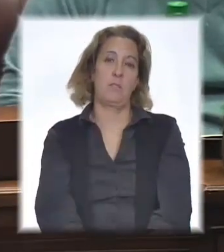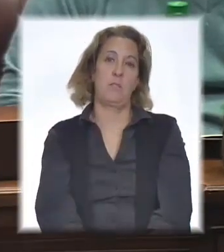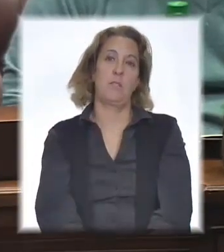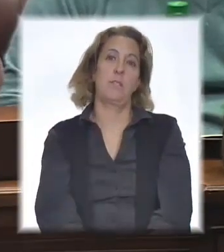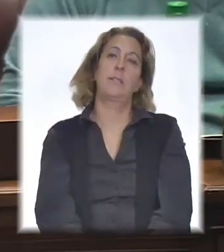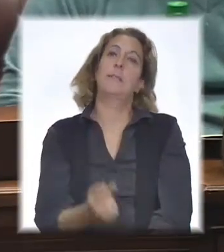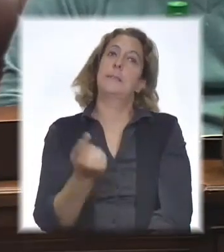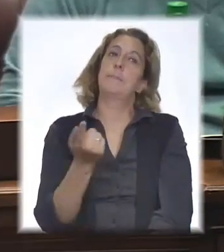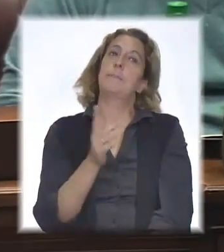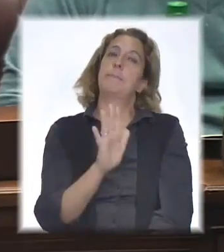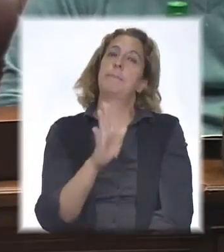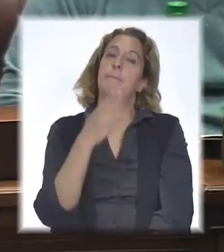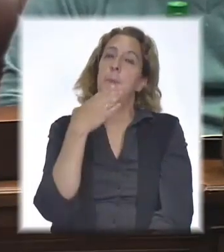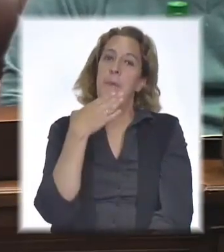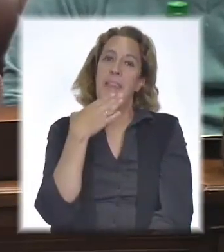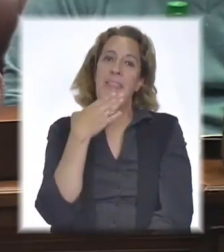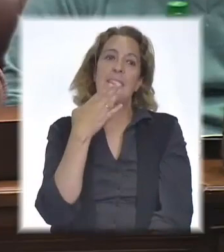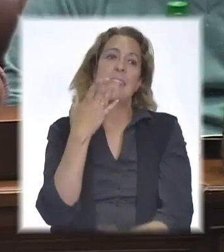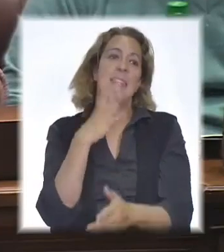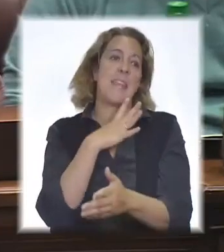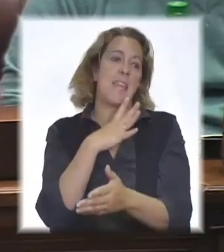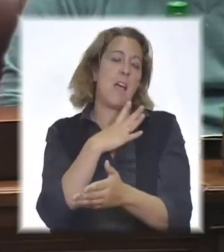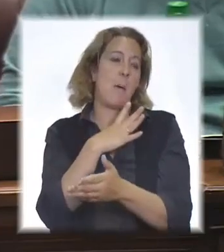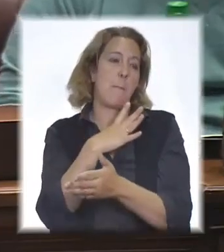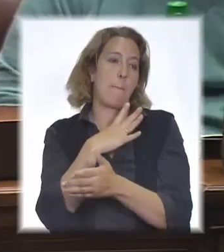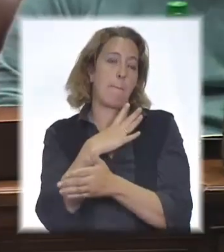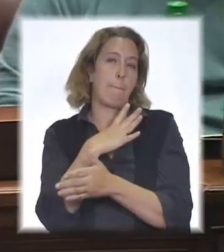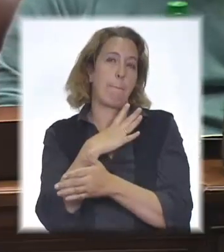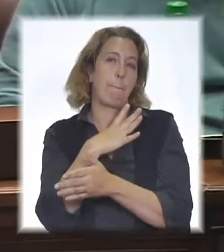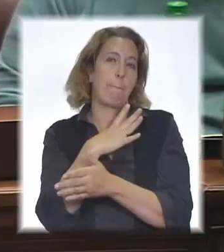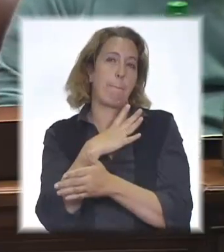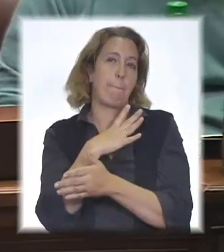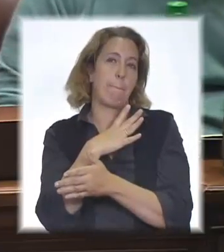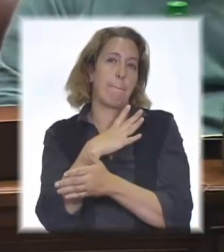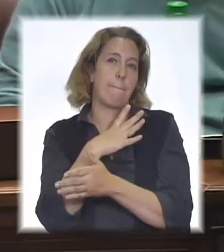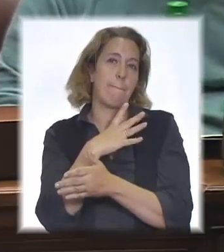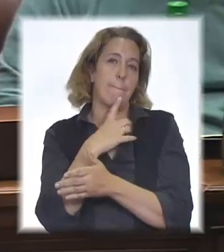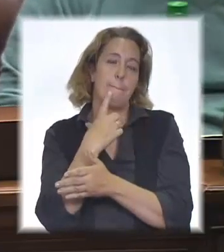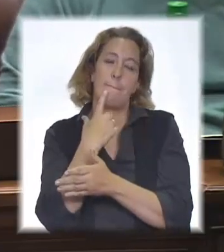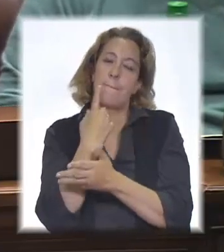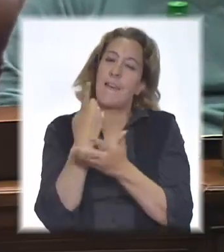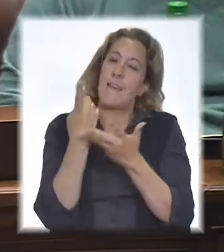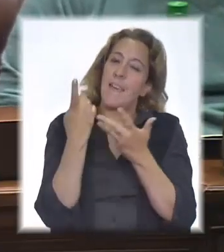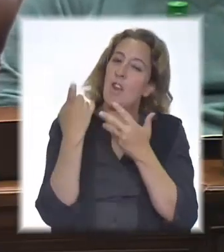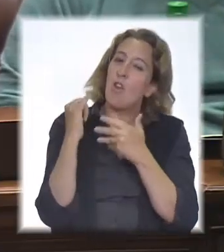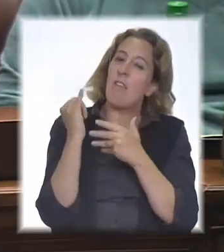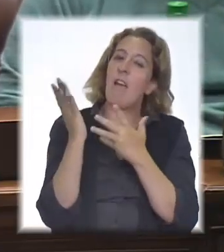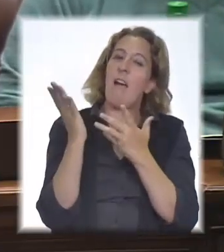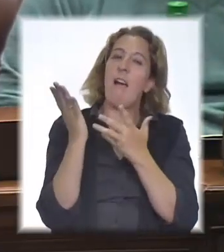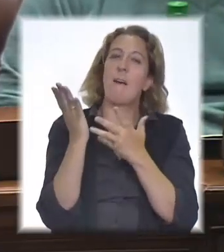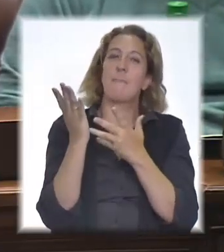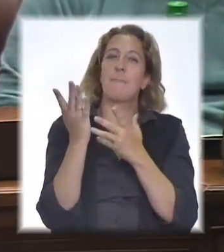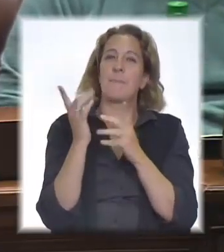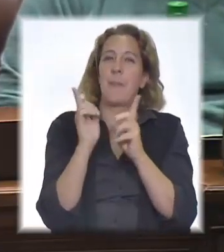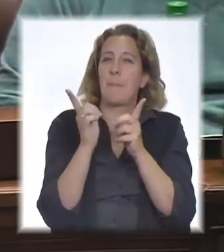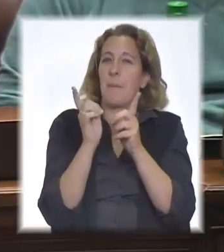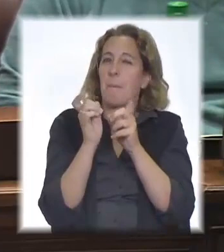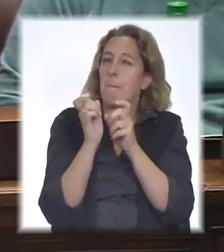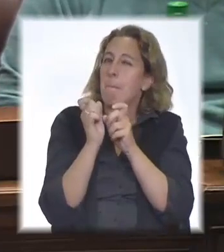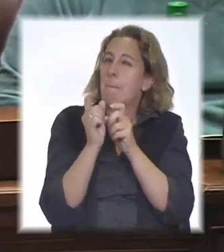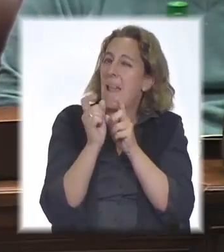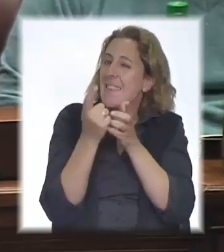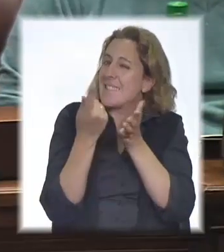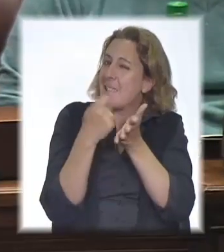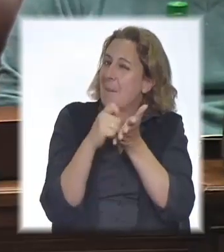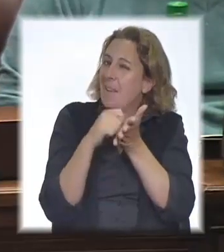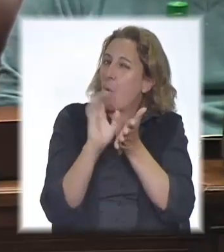claro que benedetti tenía una cierta una cierta ironía una cierta malicia también para describir